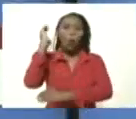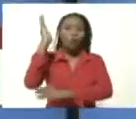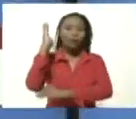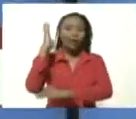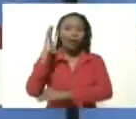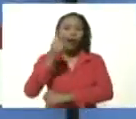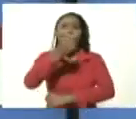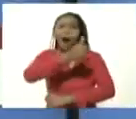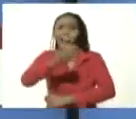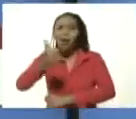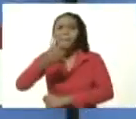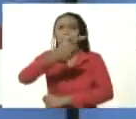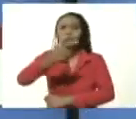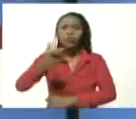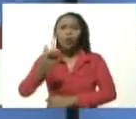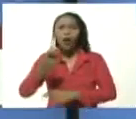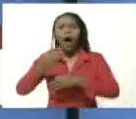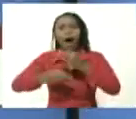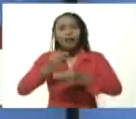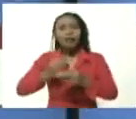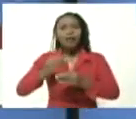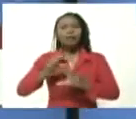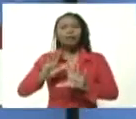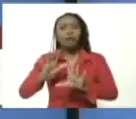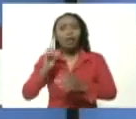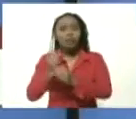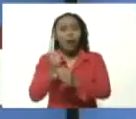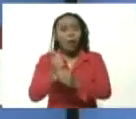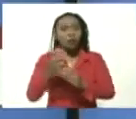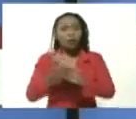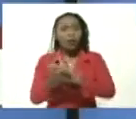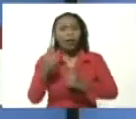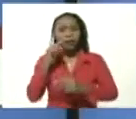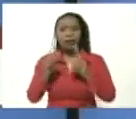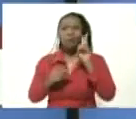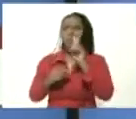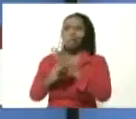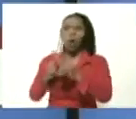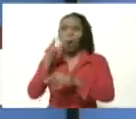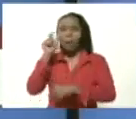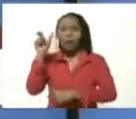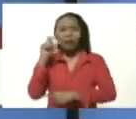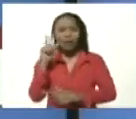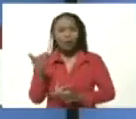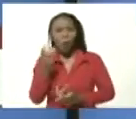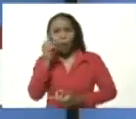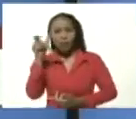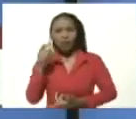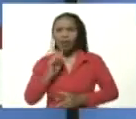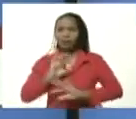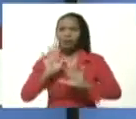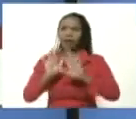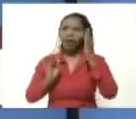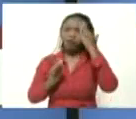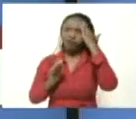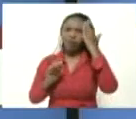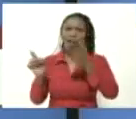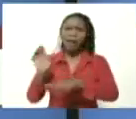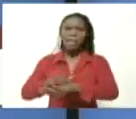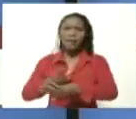quien lo está haciendo. Cuando uno escucha a Henry Falzón diciendo, hablando, atacando al CNE, ya uno sabe qué es lo que está ocurriendo